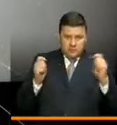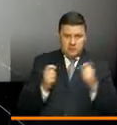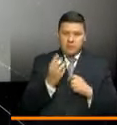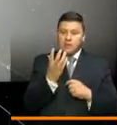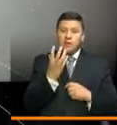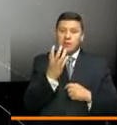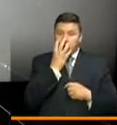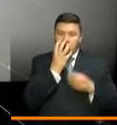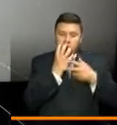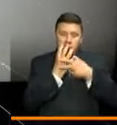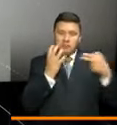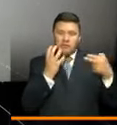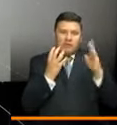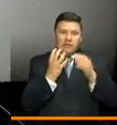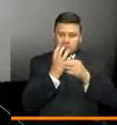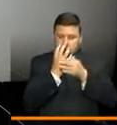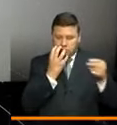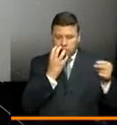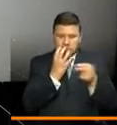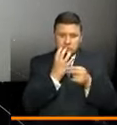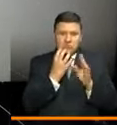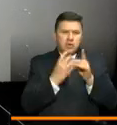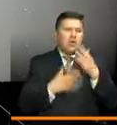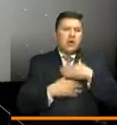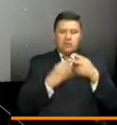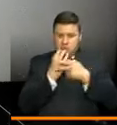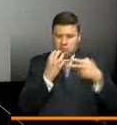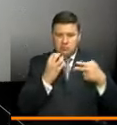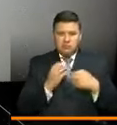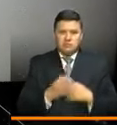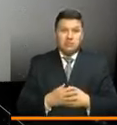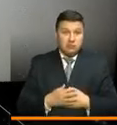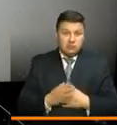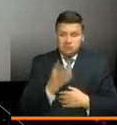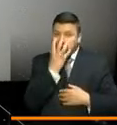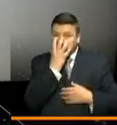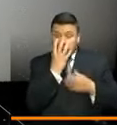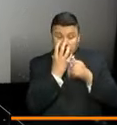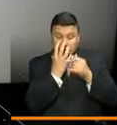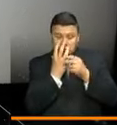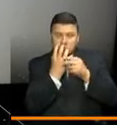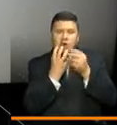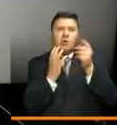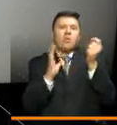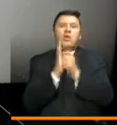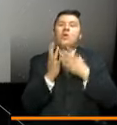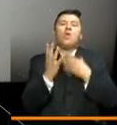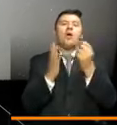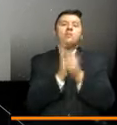filtro manualmente. Cada usuario lo puede hacer y lo puede hacer cuantas veces quiera.